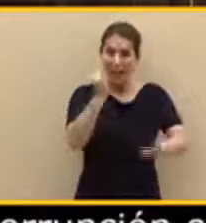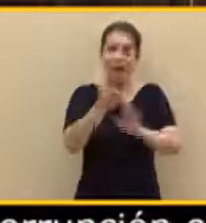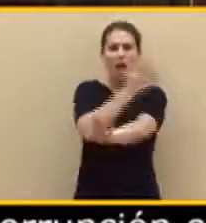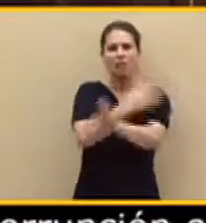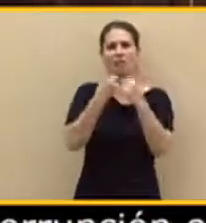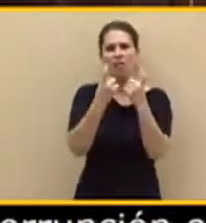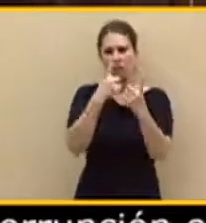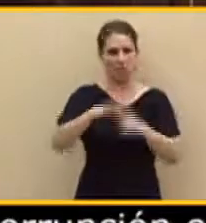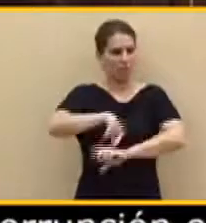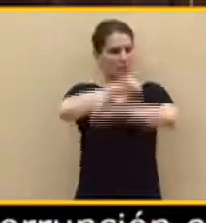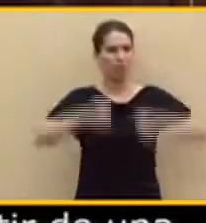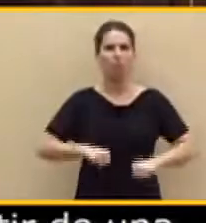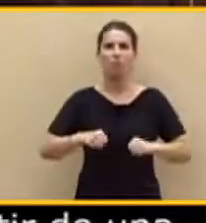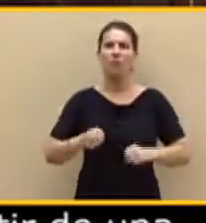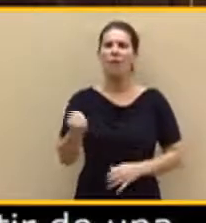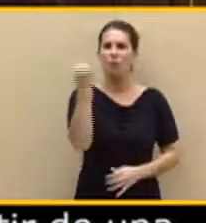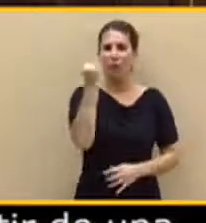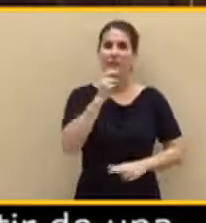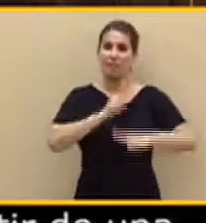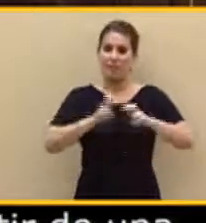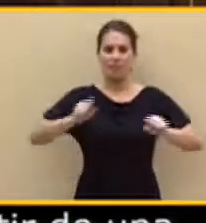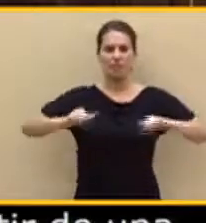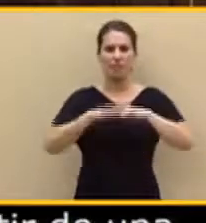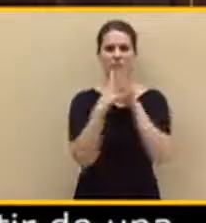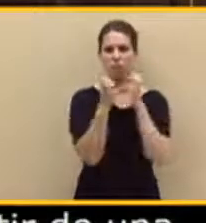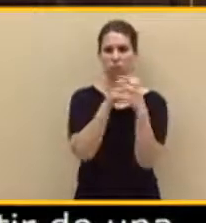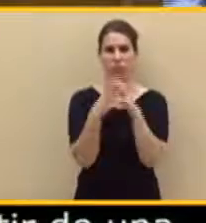trama, señorías. Y la corrupción...